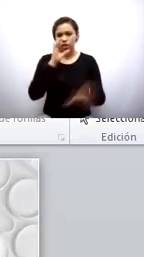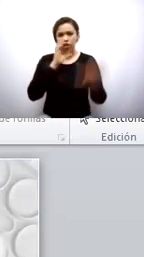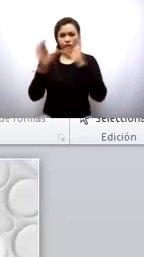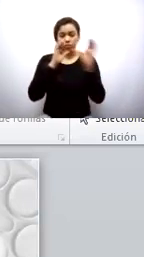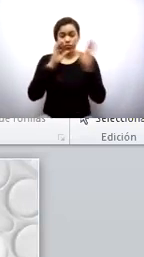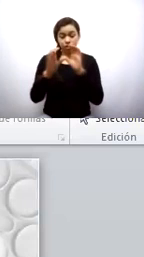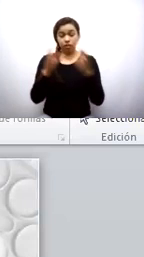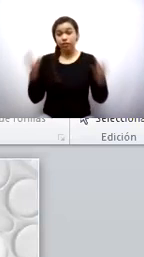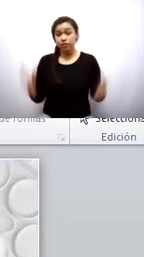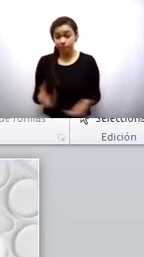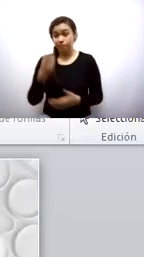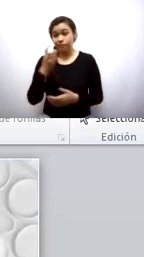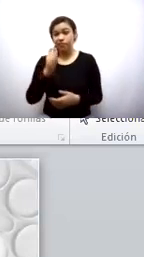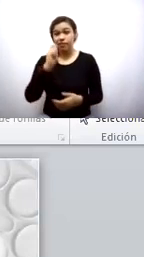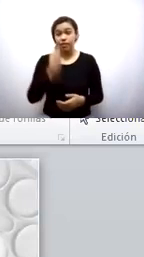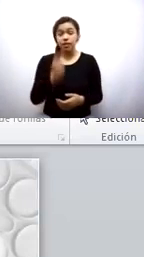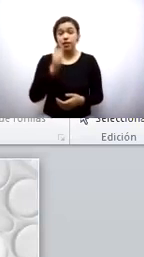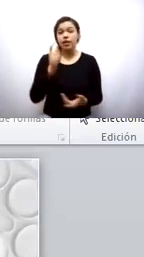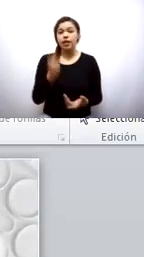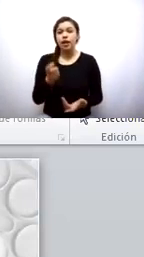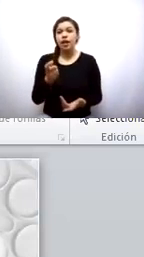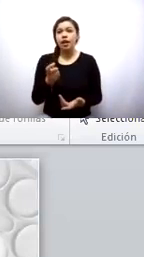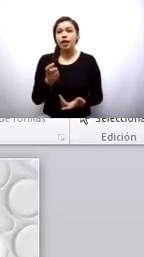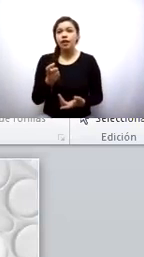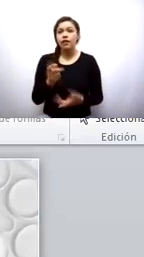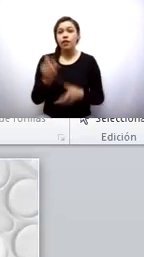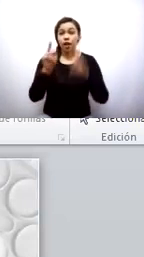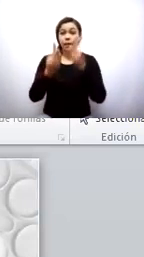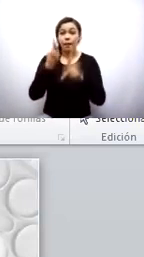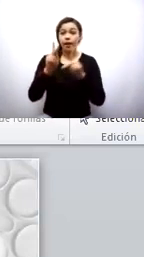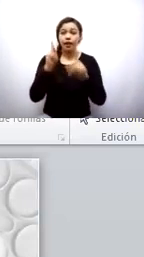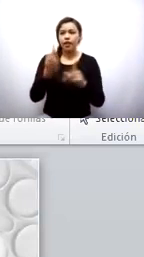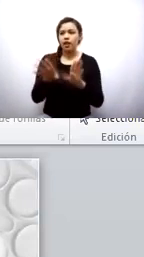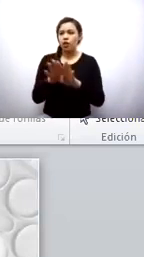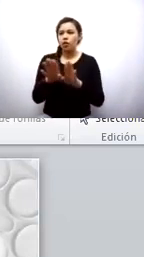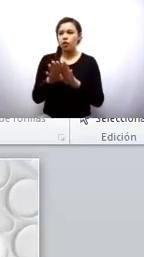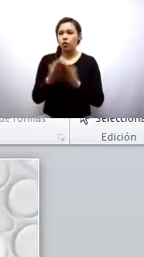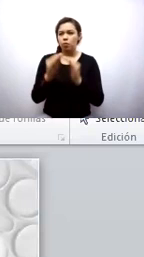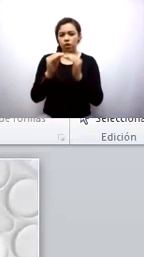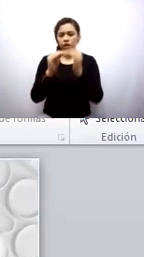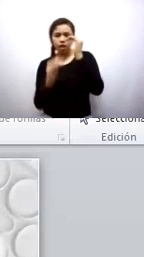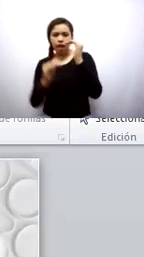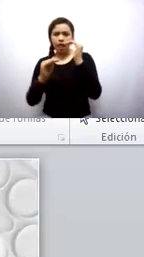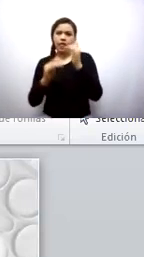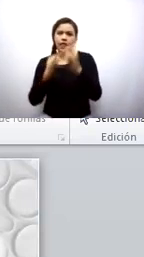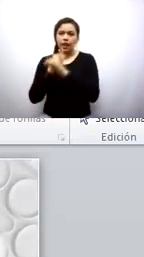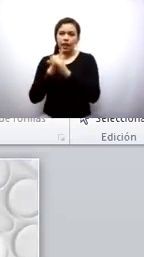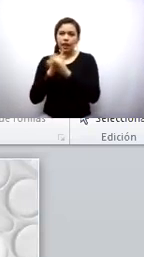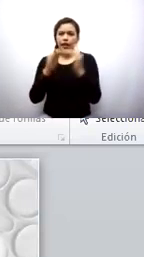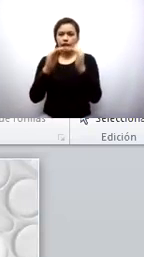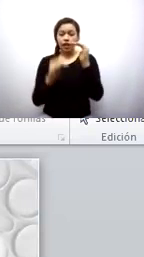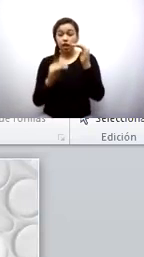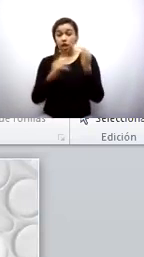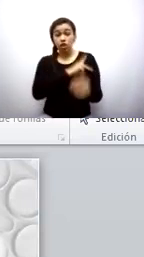pues indudablemente también nos tiene que hacer hablar de la brecha digital, de que no todos los alumnos tienen el mismo